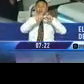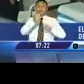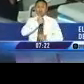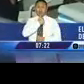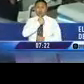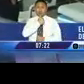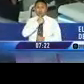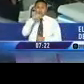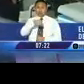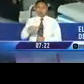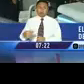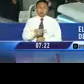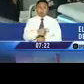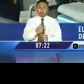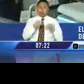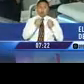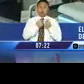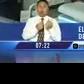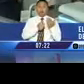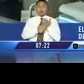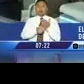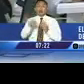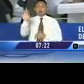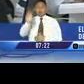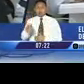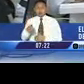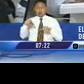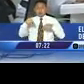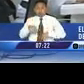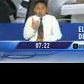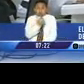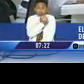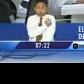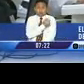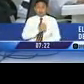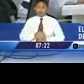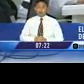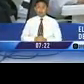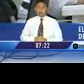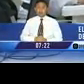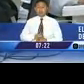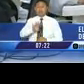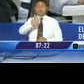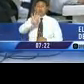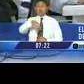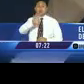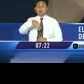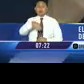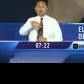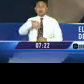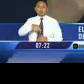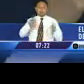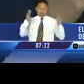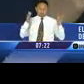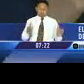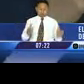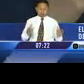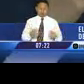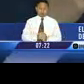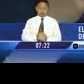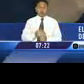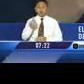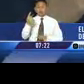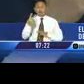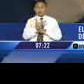privadas se encuentran brigadas del Ministerio de Salud para la vacunación. 4 meses es el intervalo para la colocación del